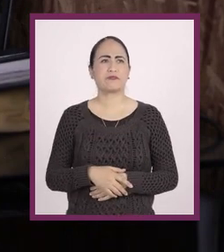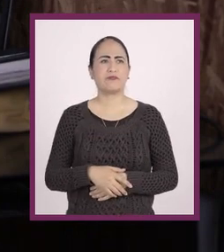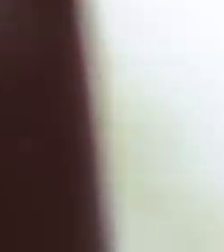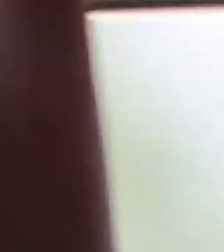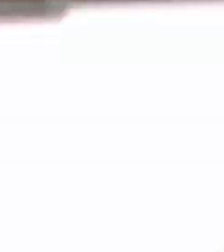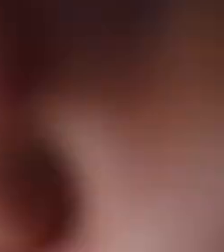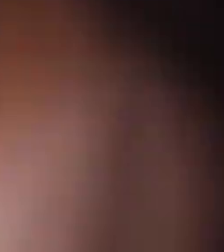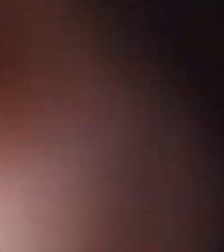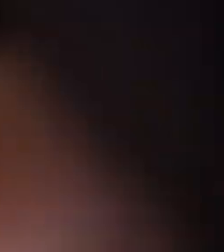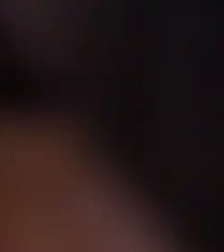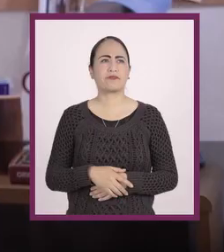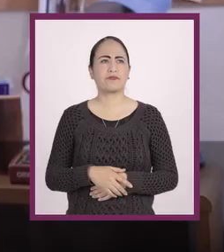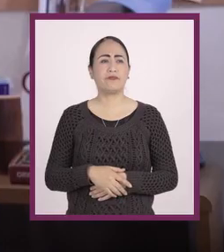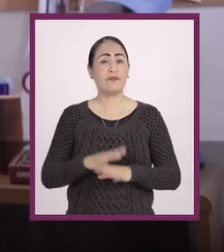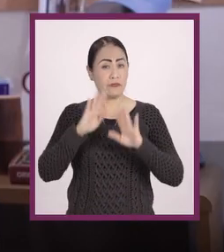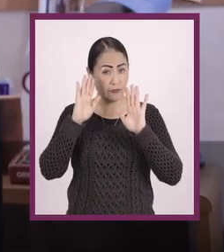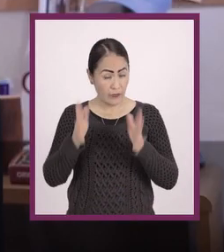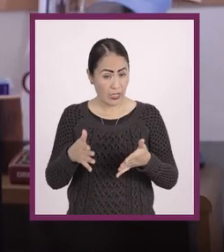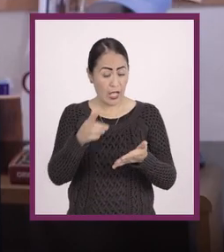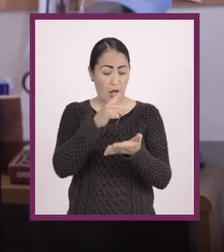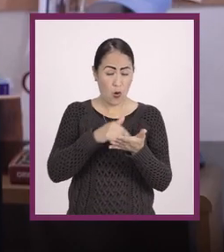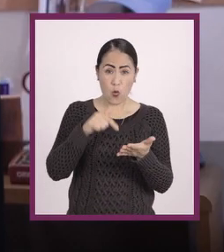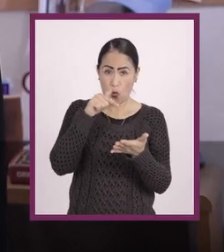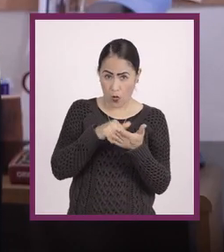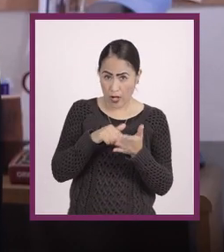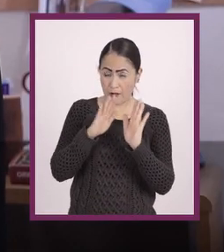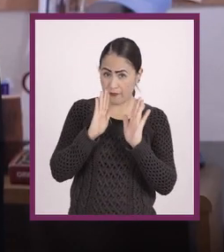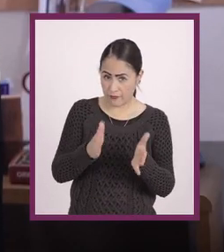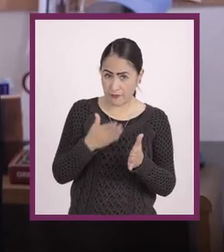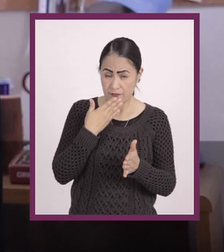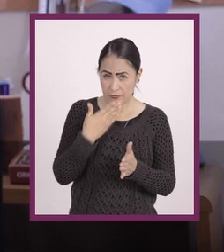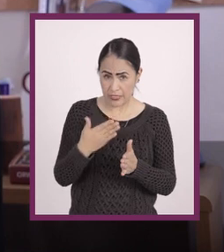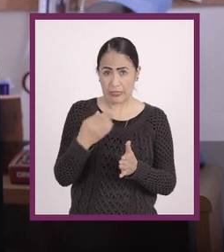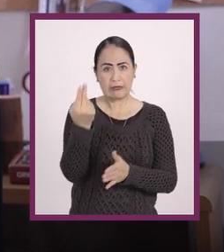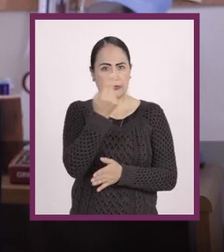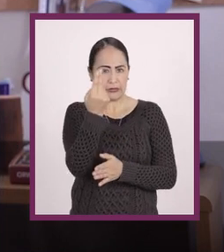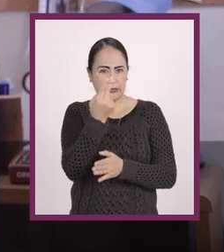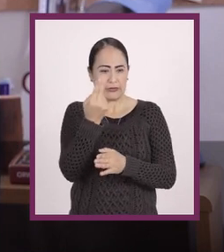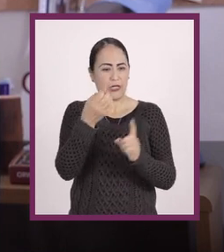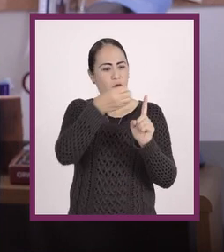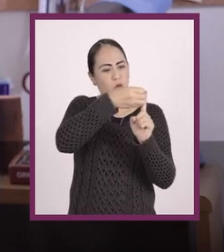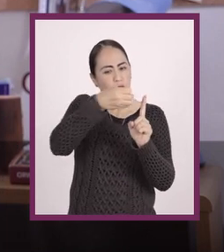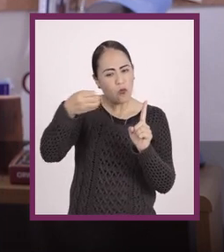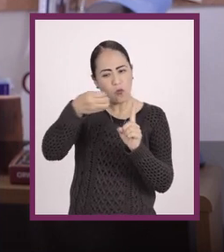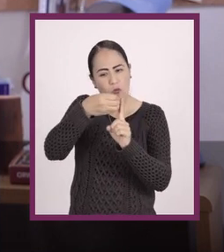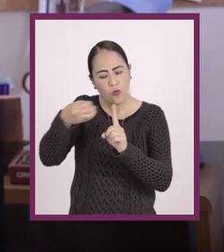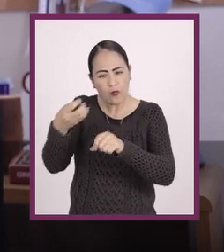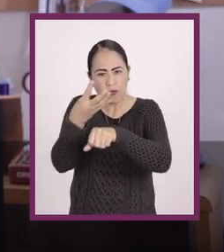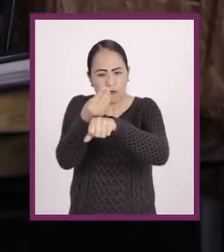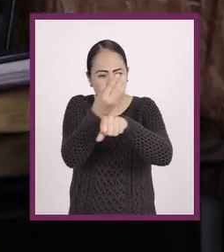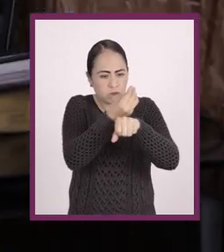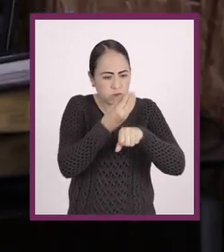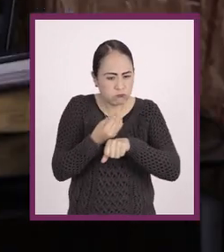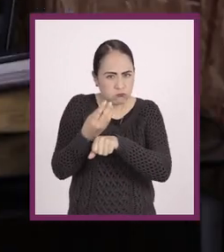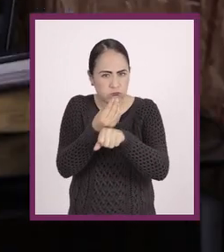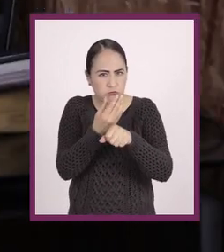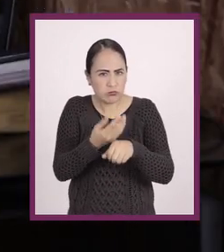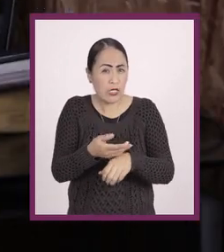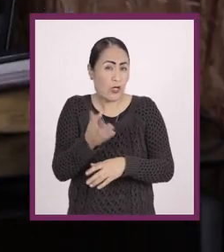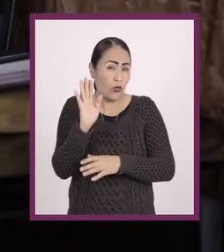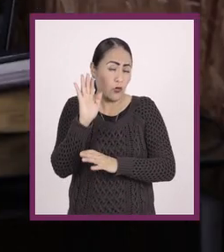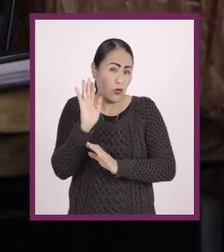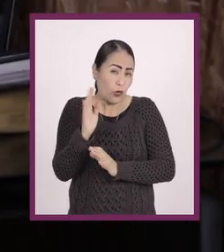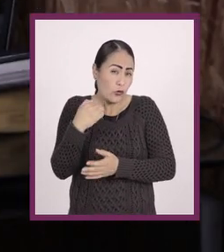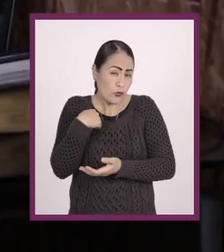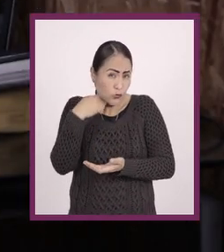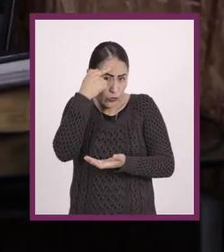lesiona una vez que tengas tu espacio de trabajo hay que ordenarlo y supongo